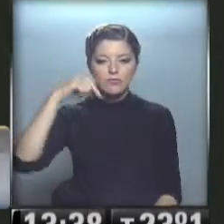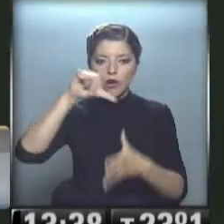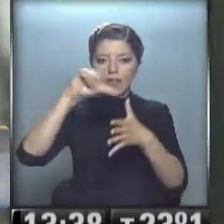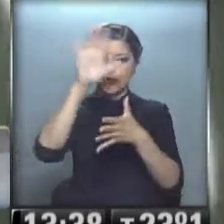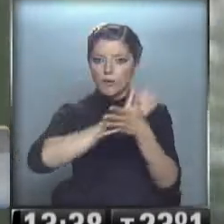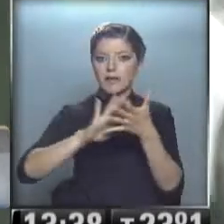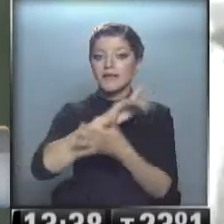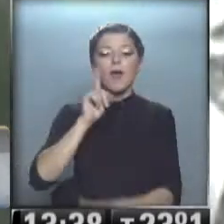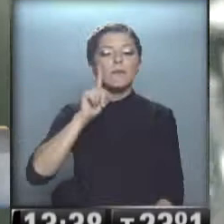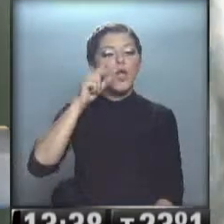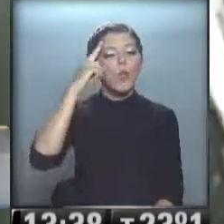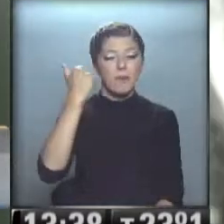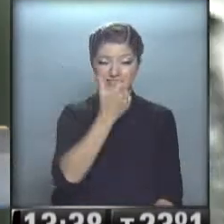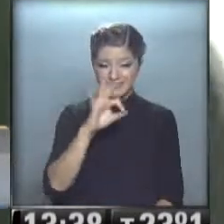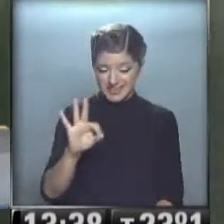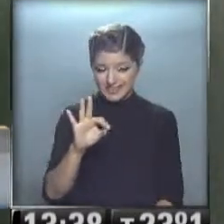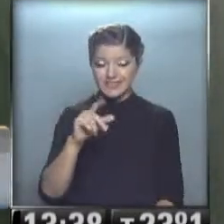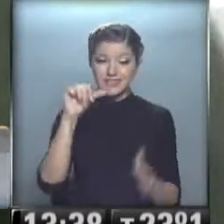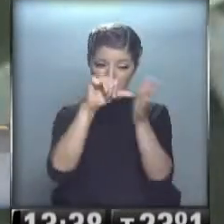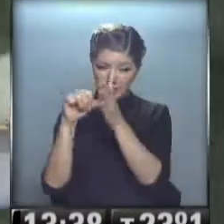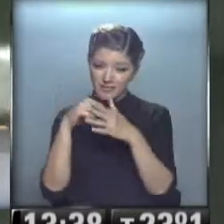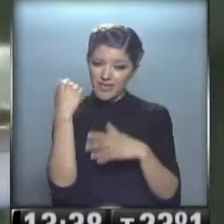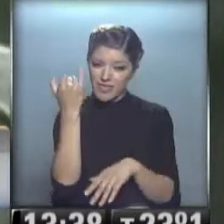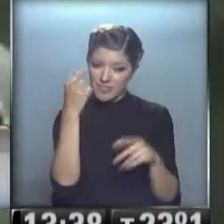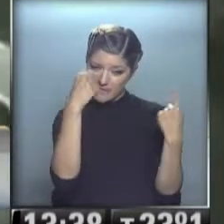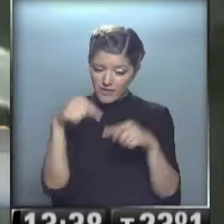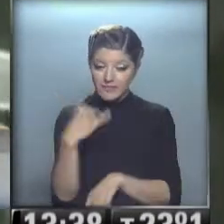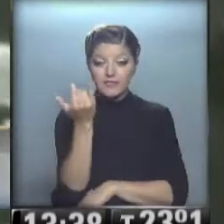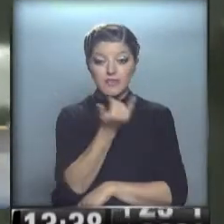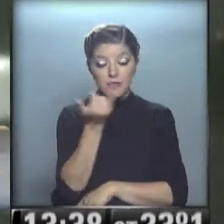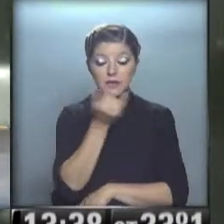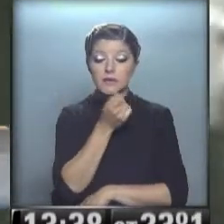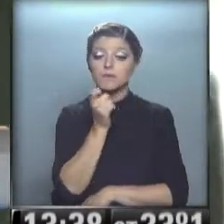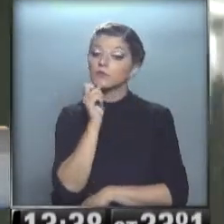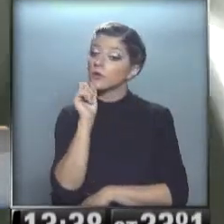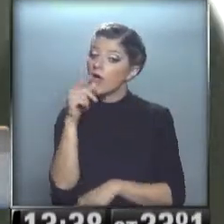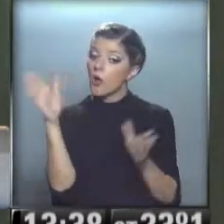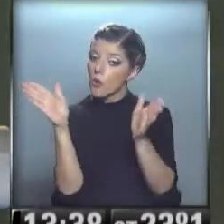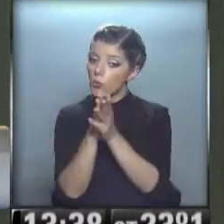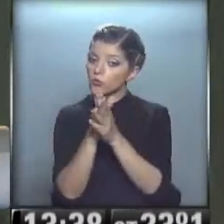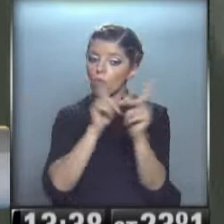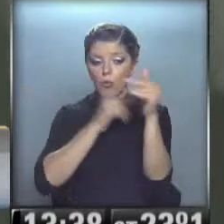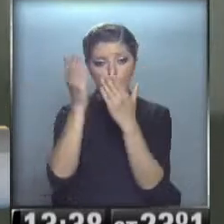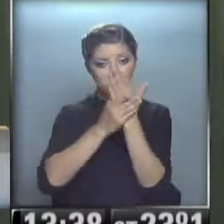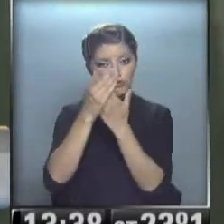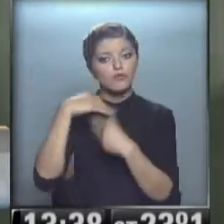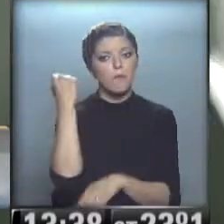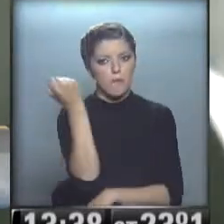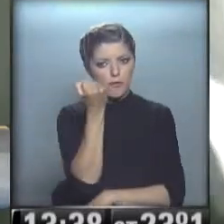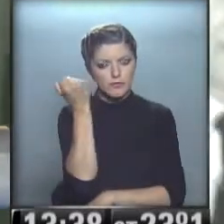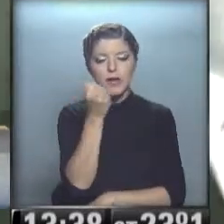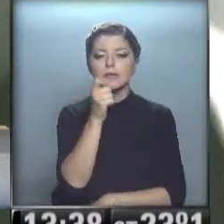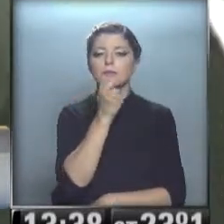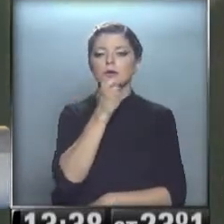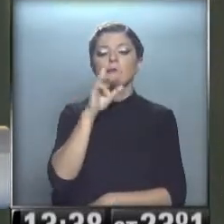en varios países de América Latina. Tuvo algunos ministros de lujo como Celso Furtado, Darcy